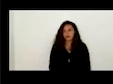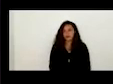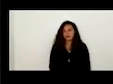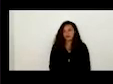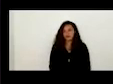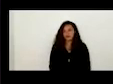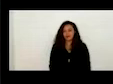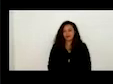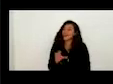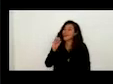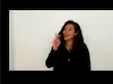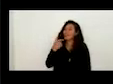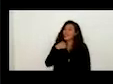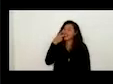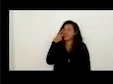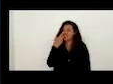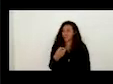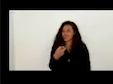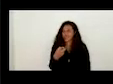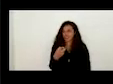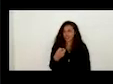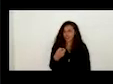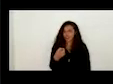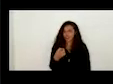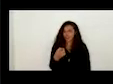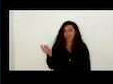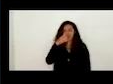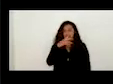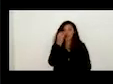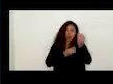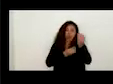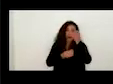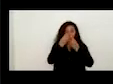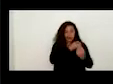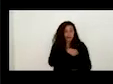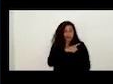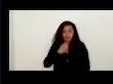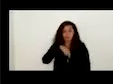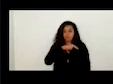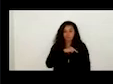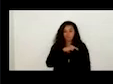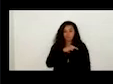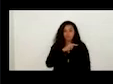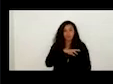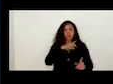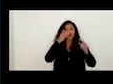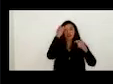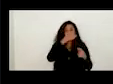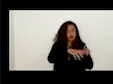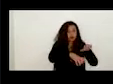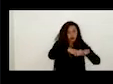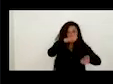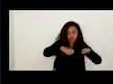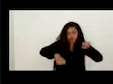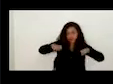Ok, como les mencionaba, y más si esto de alimentación saludable lo abordamos por cada una de las etapas de